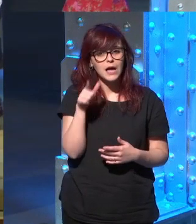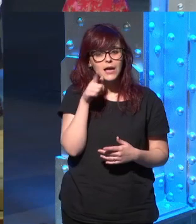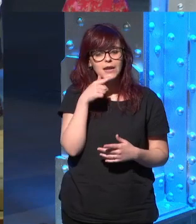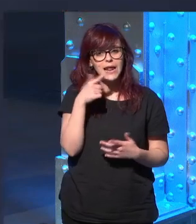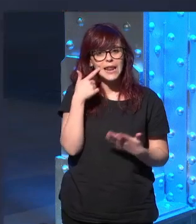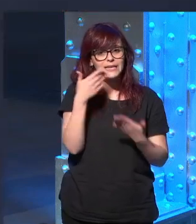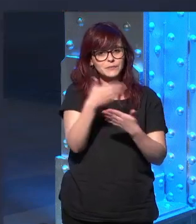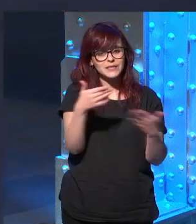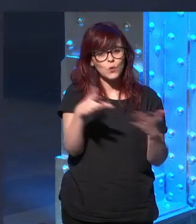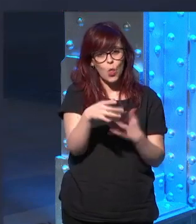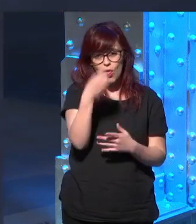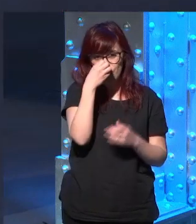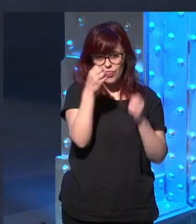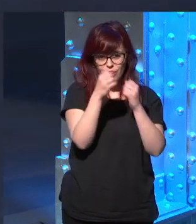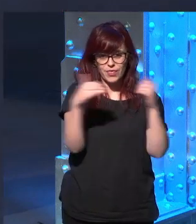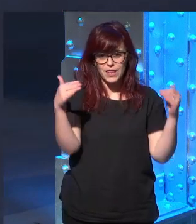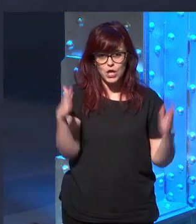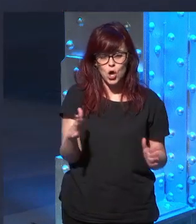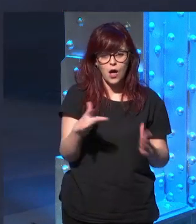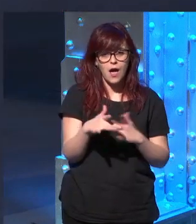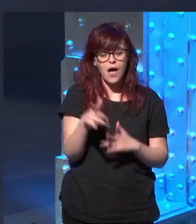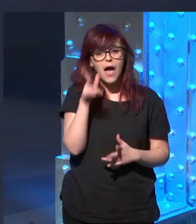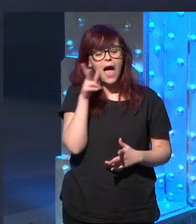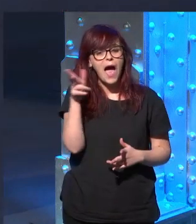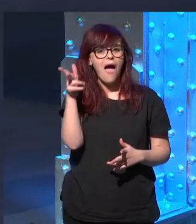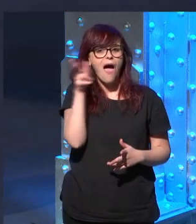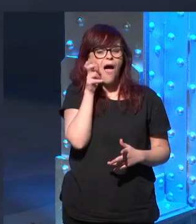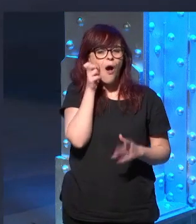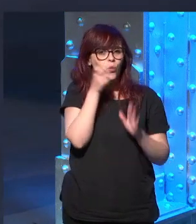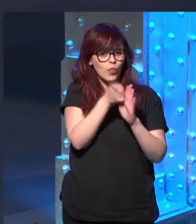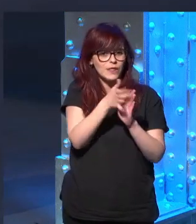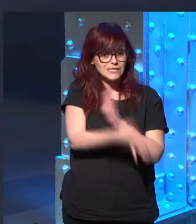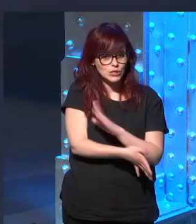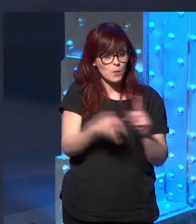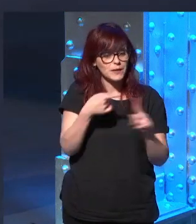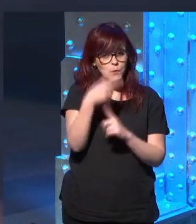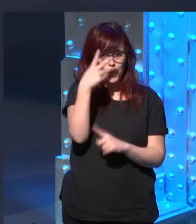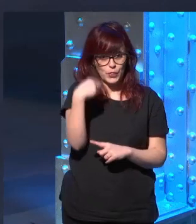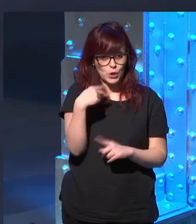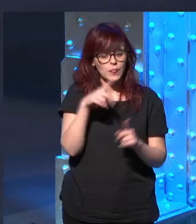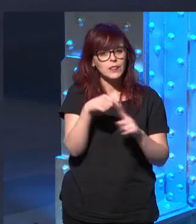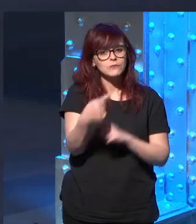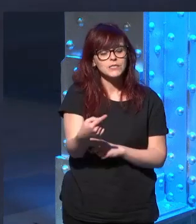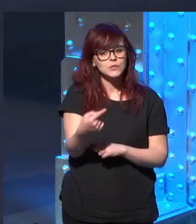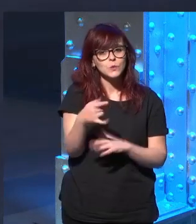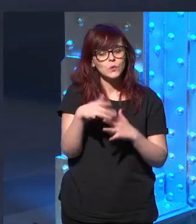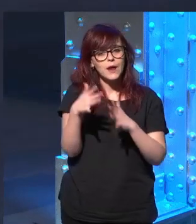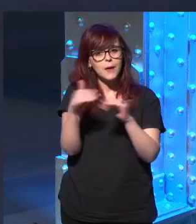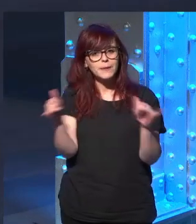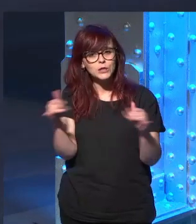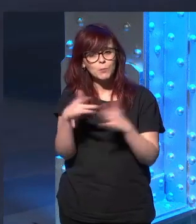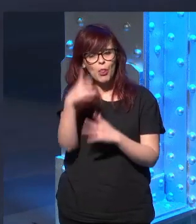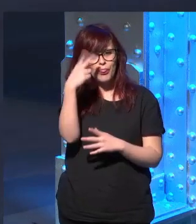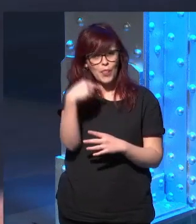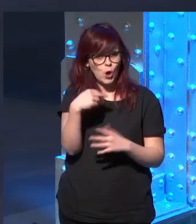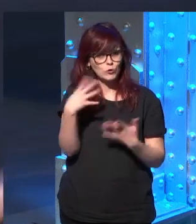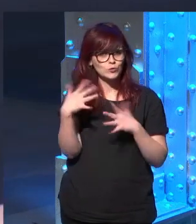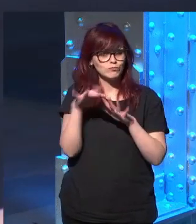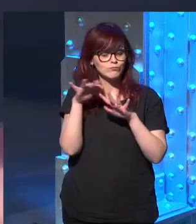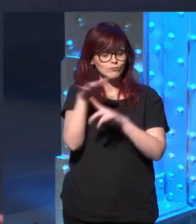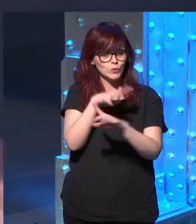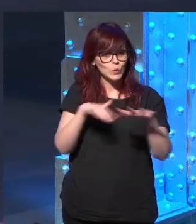en un espectáculo de circo audiodescrito para ciegos. Y después estuve en un evento con muchos ciegos y